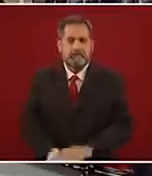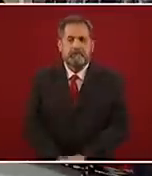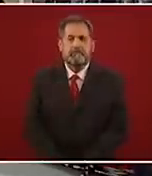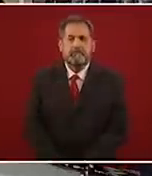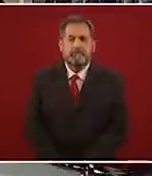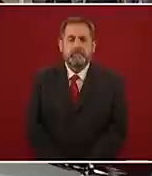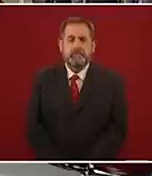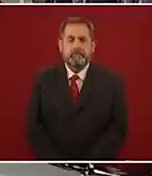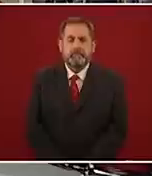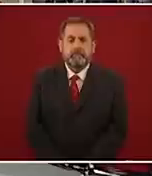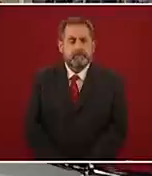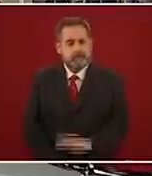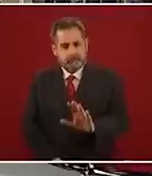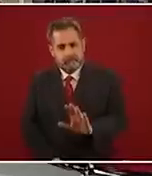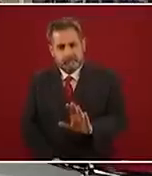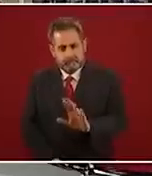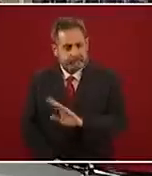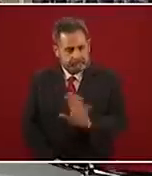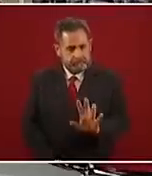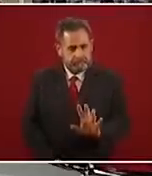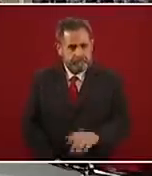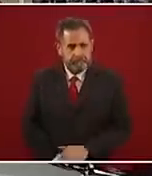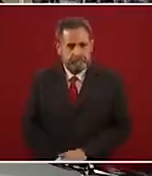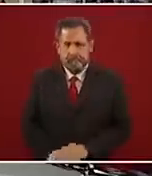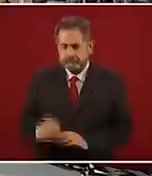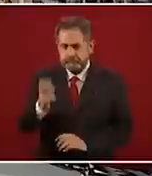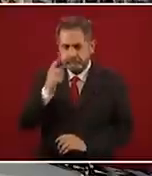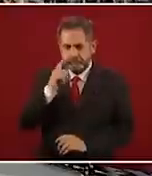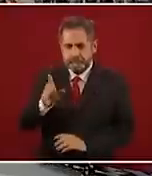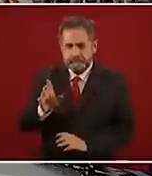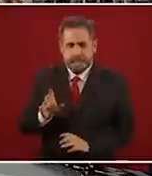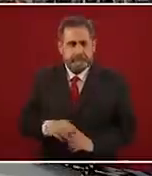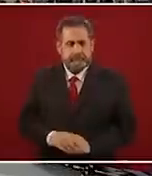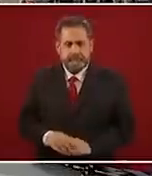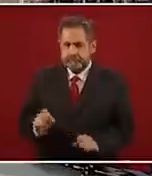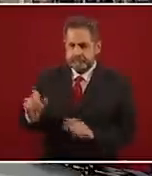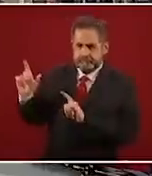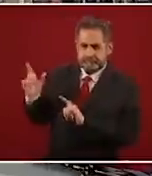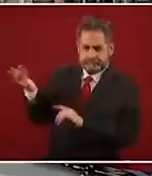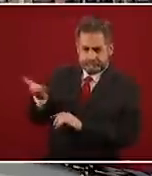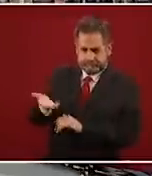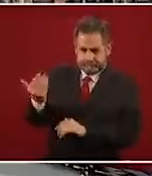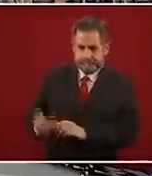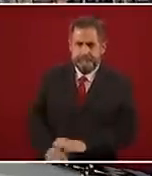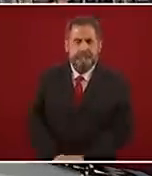A ver, ponlo. Bueno, sí. Así es que no me di cuenta.